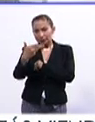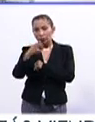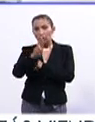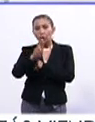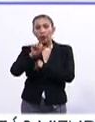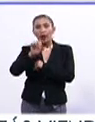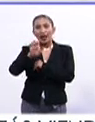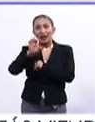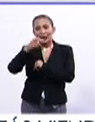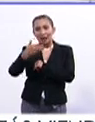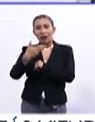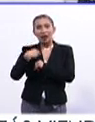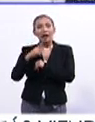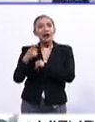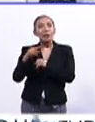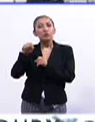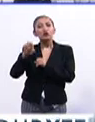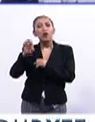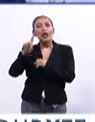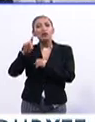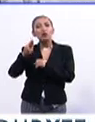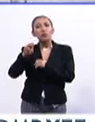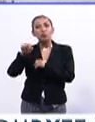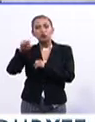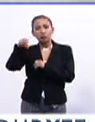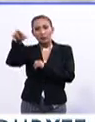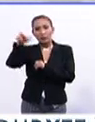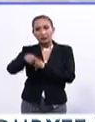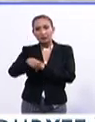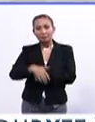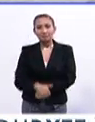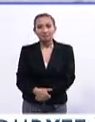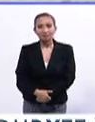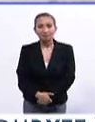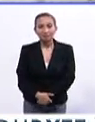www.uah.es abidal gogh punto dedo punto x